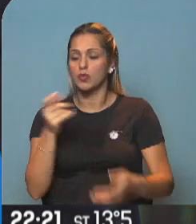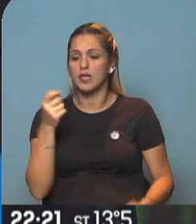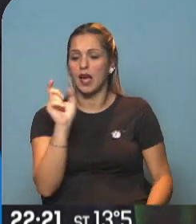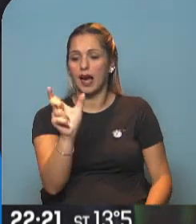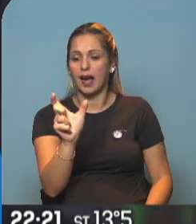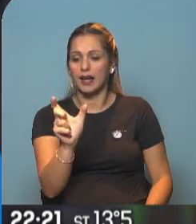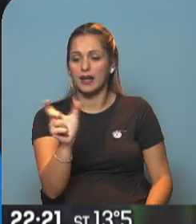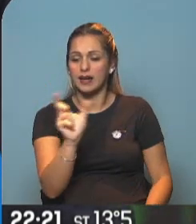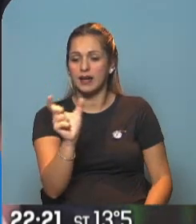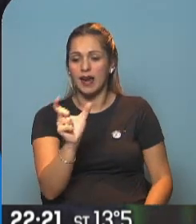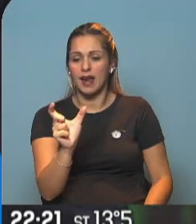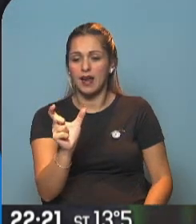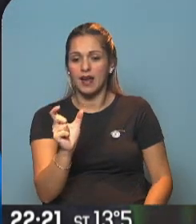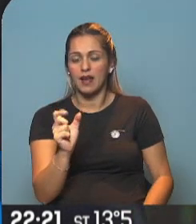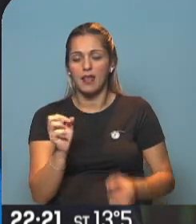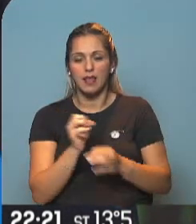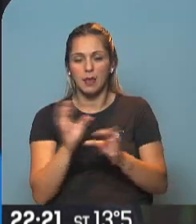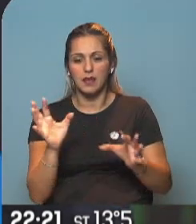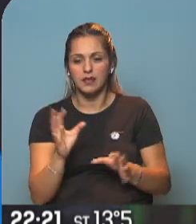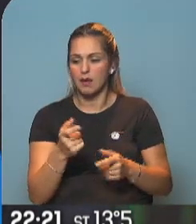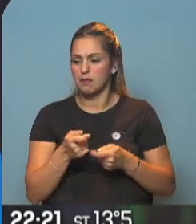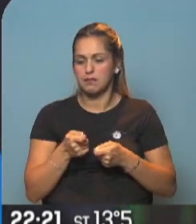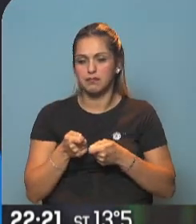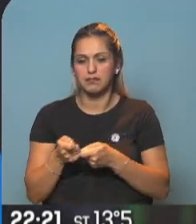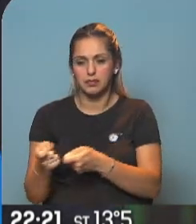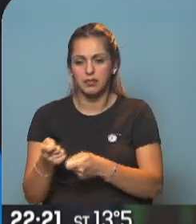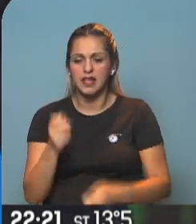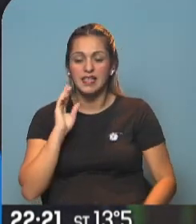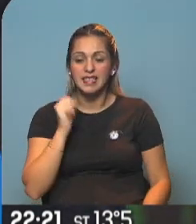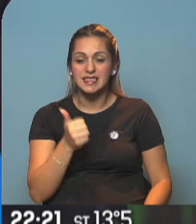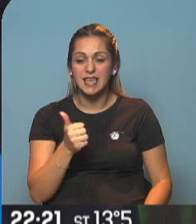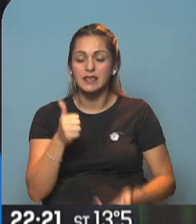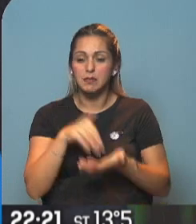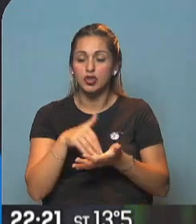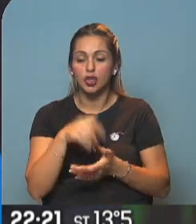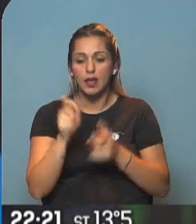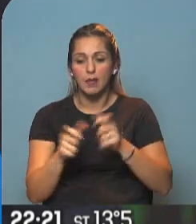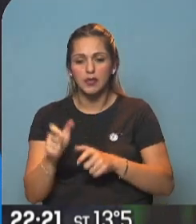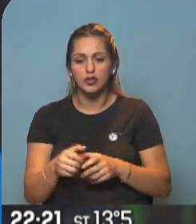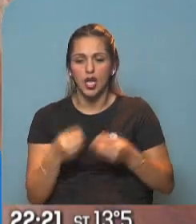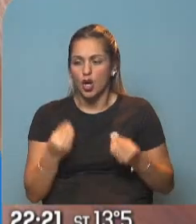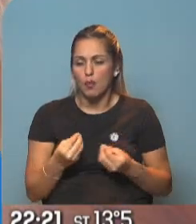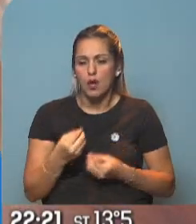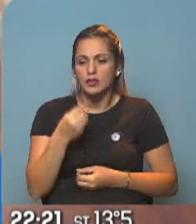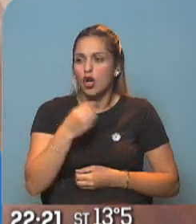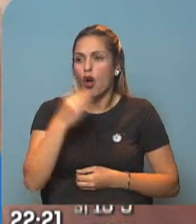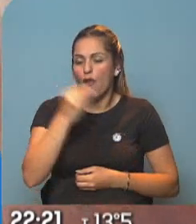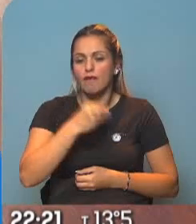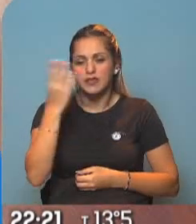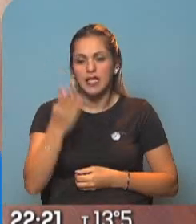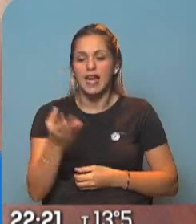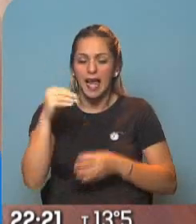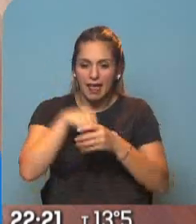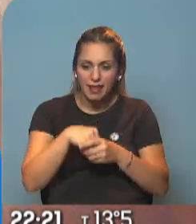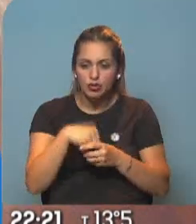patria para presionar a estatales y 16 millones de personas que dependen de eso? ¿Qué margen de legitimidad tiene interna y